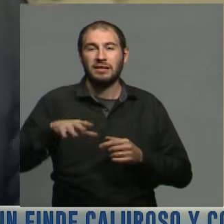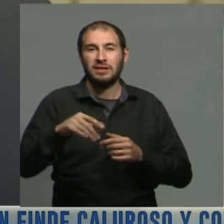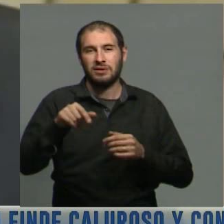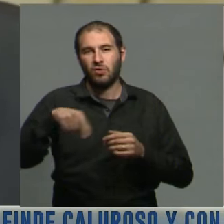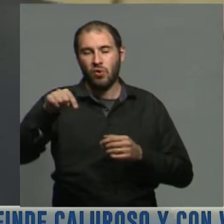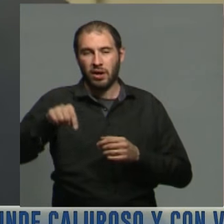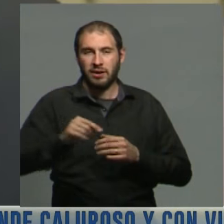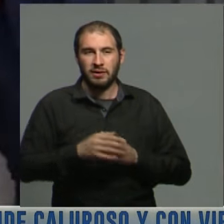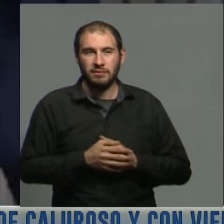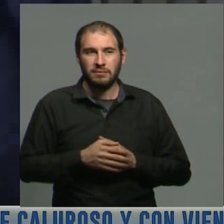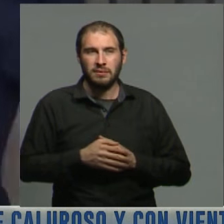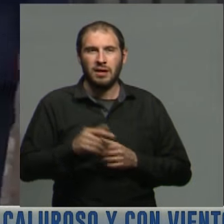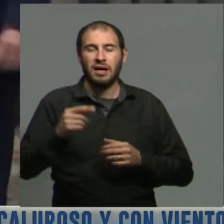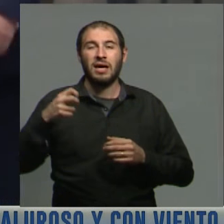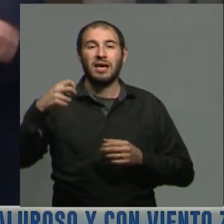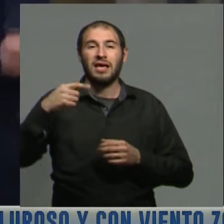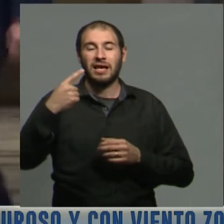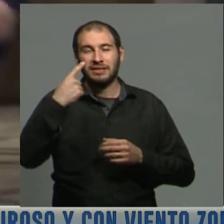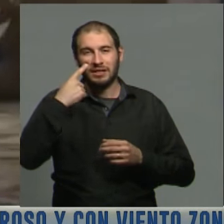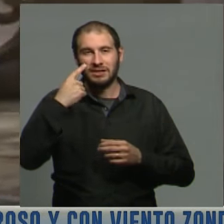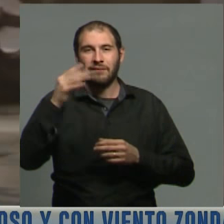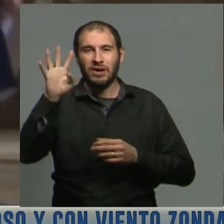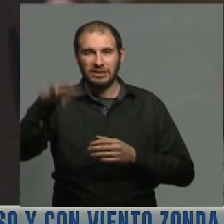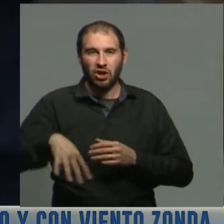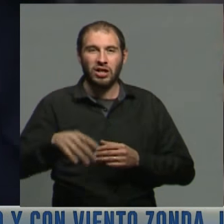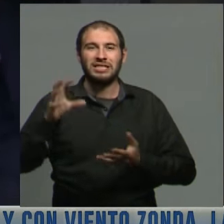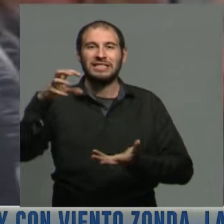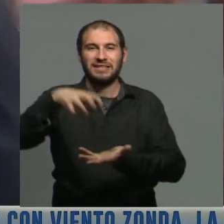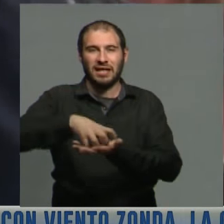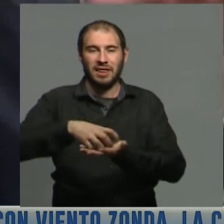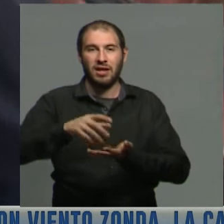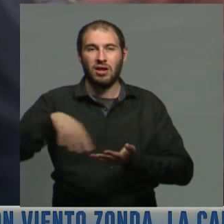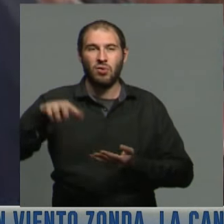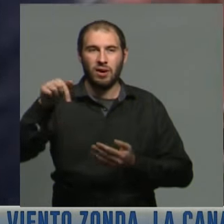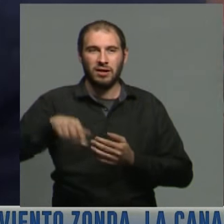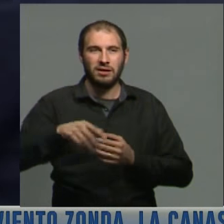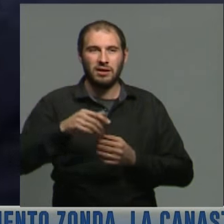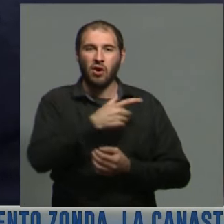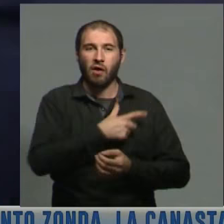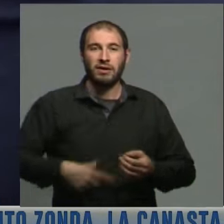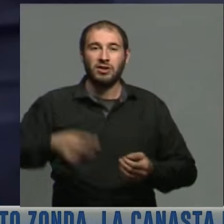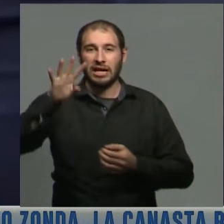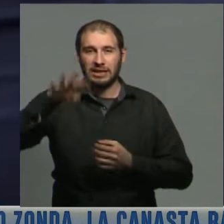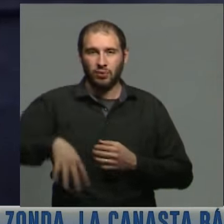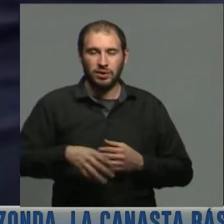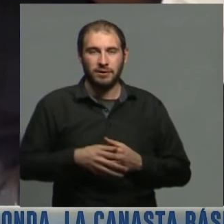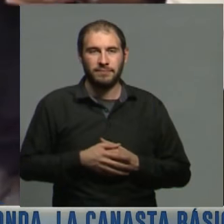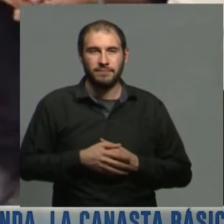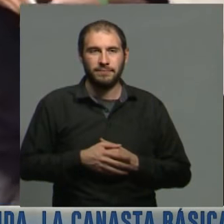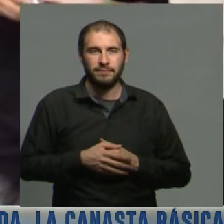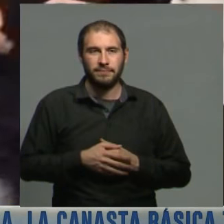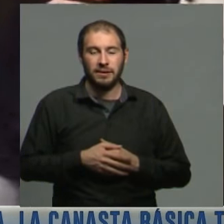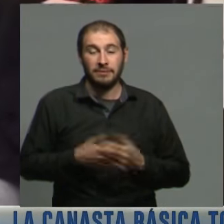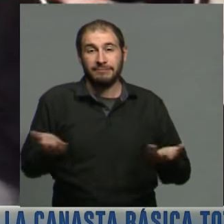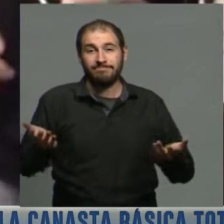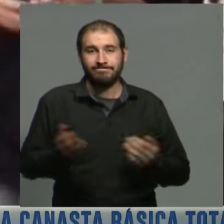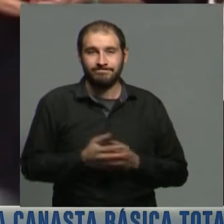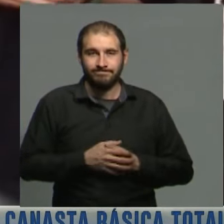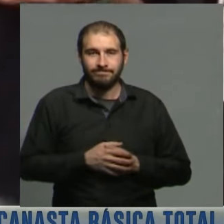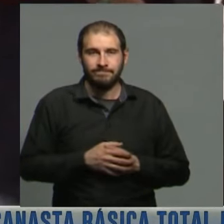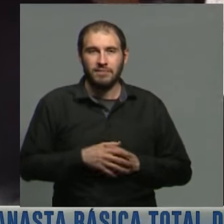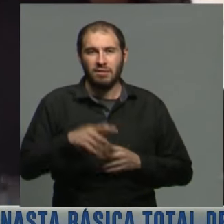que es donde está el Ayuntamiento de Barcelona y la sede del Palau de la Generalitat, del Gobierno de Cataluña. Sí. Y bueno, pues ha habido